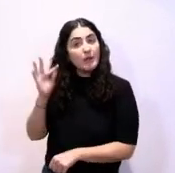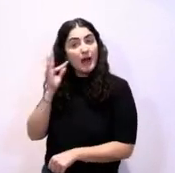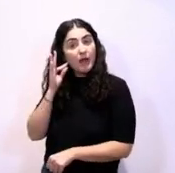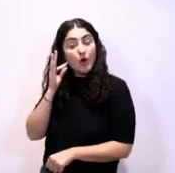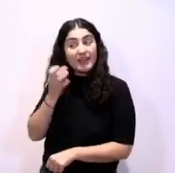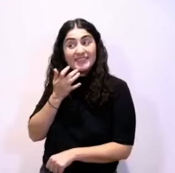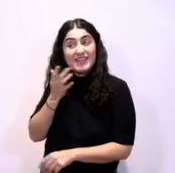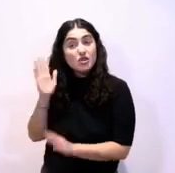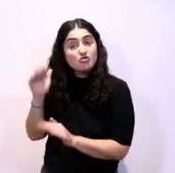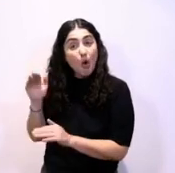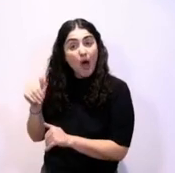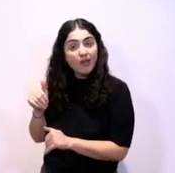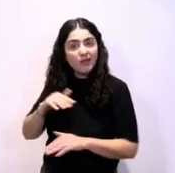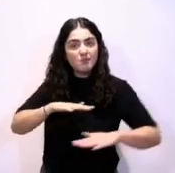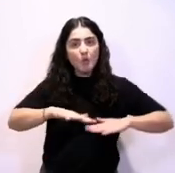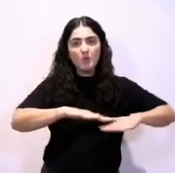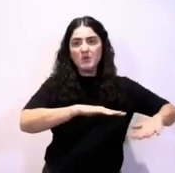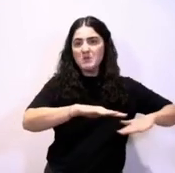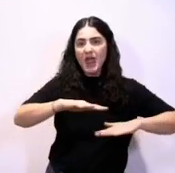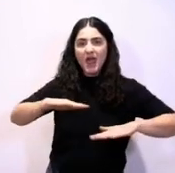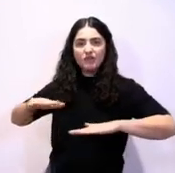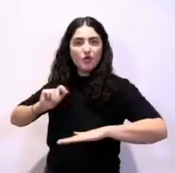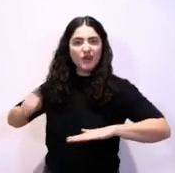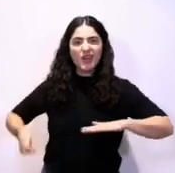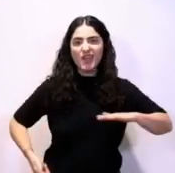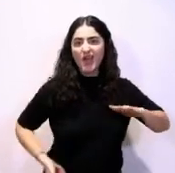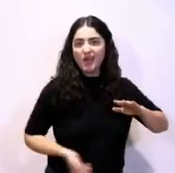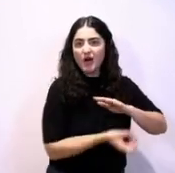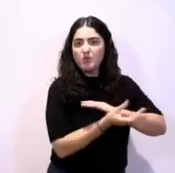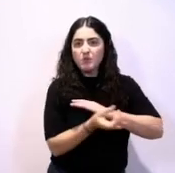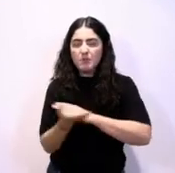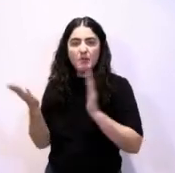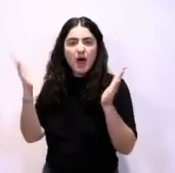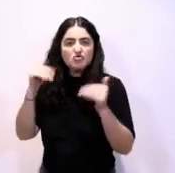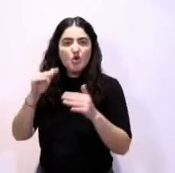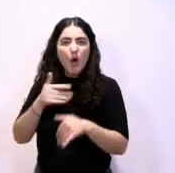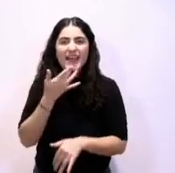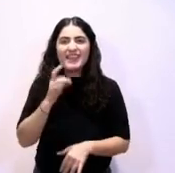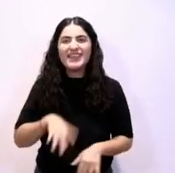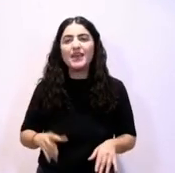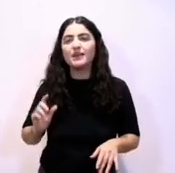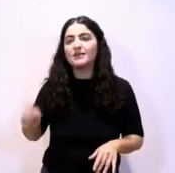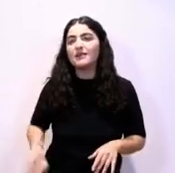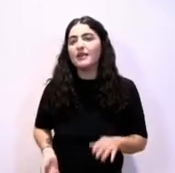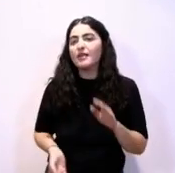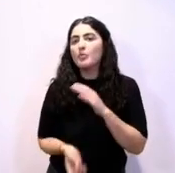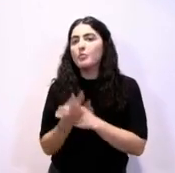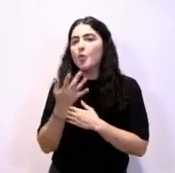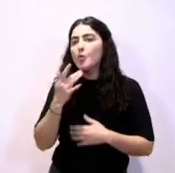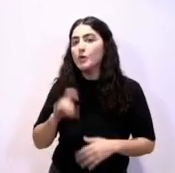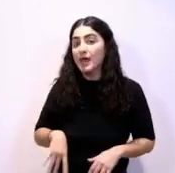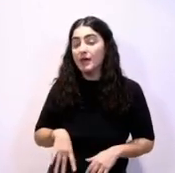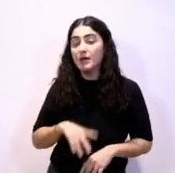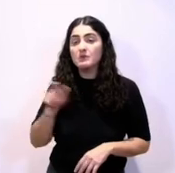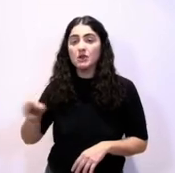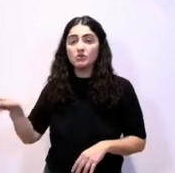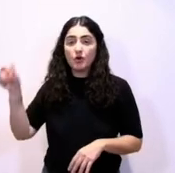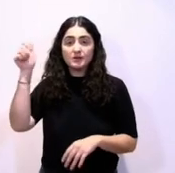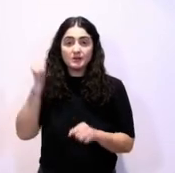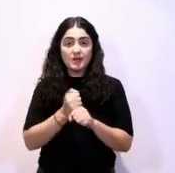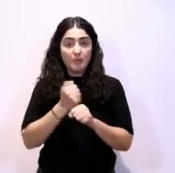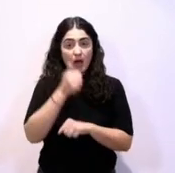mueve nada. Quienes crean riqueza precisamente son los trabajadores y trabajadoras. También los trabajadores y